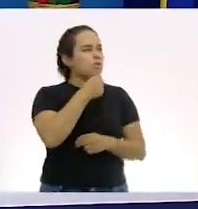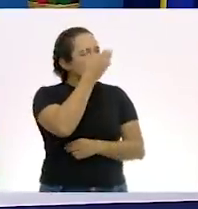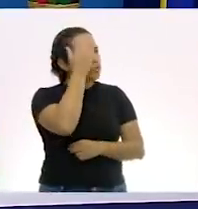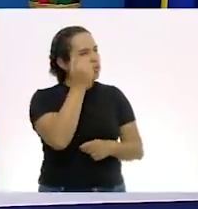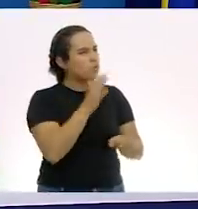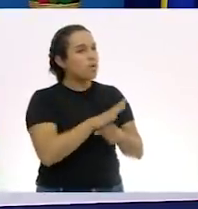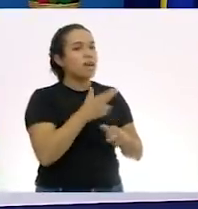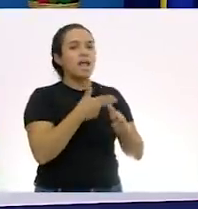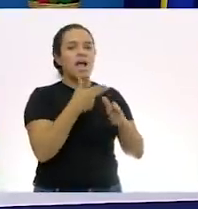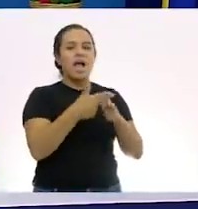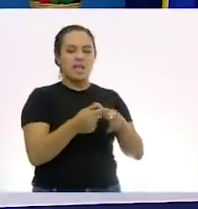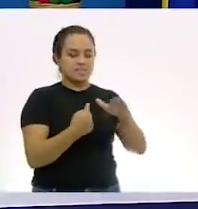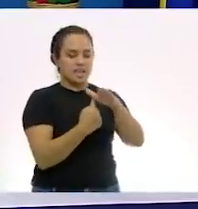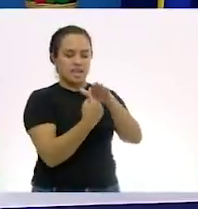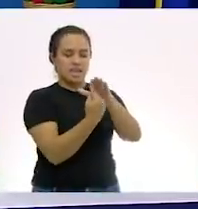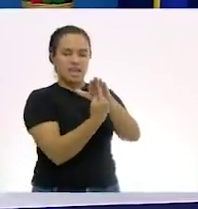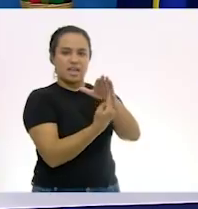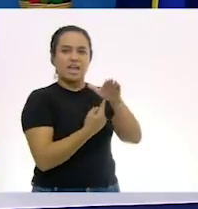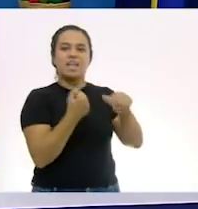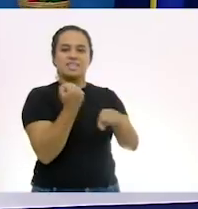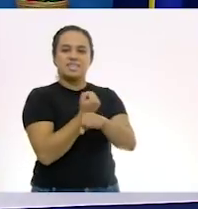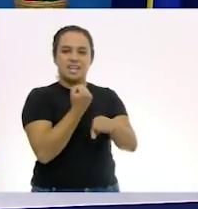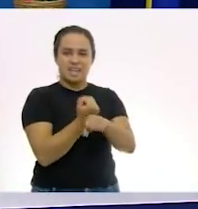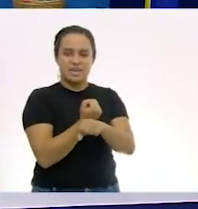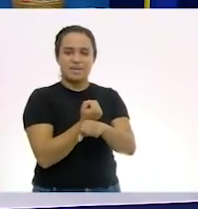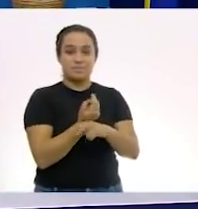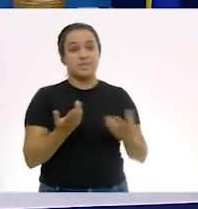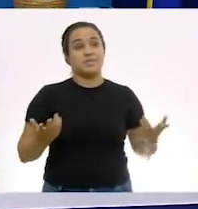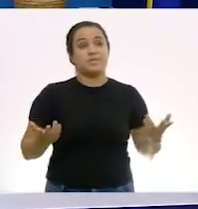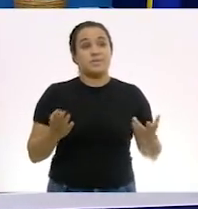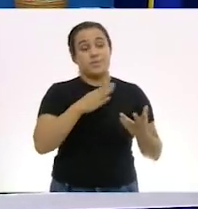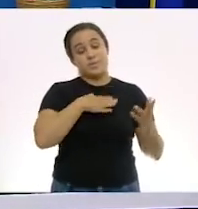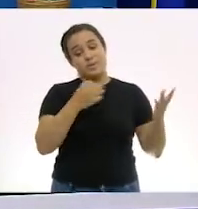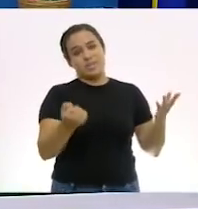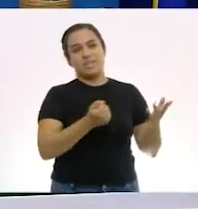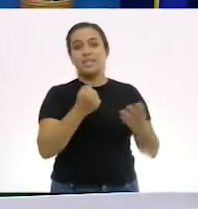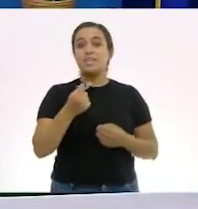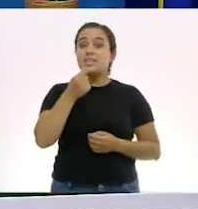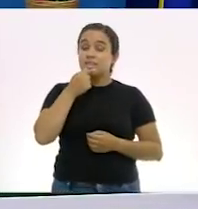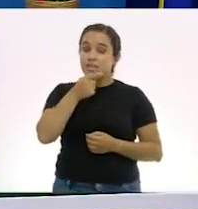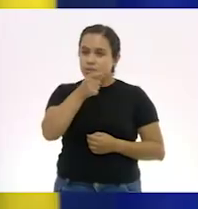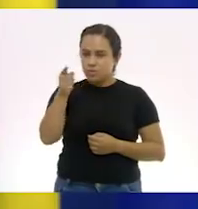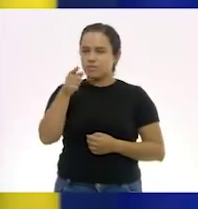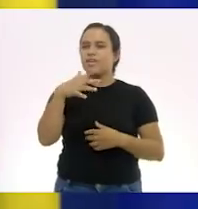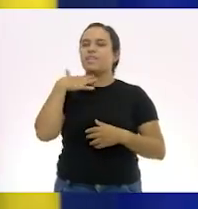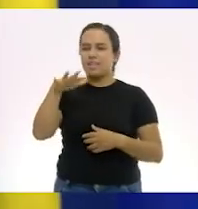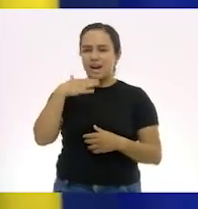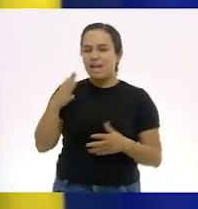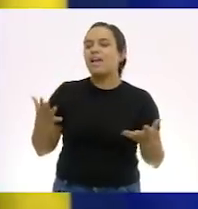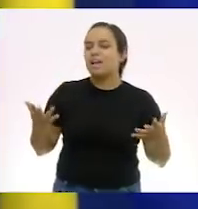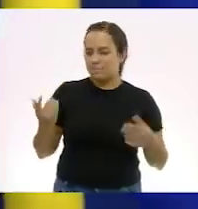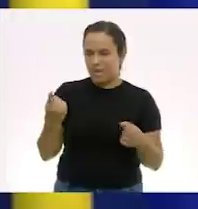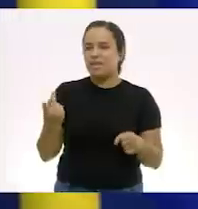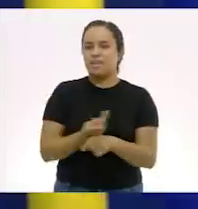es reto. Tengo que hacerlo. Reto es reto. Nivel medio y tengo que desplazarme. Wow. Wow,